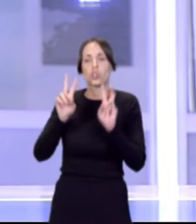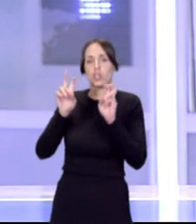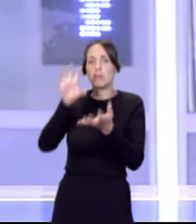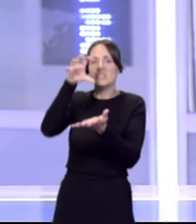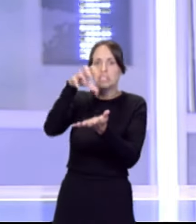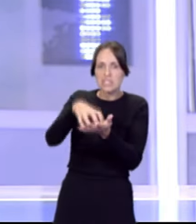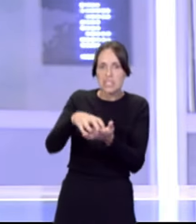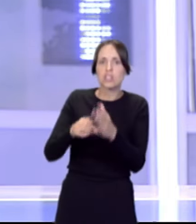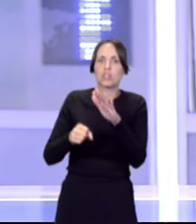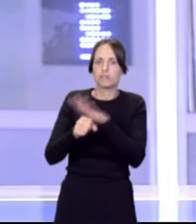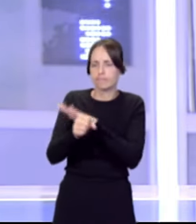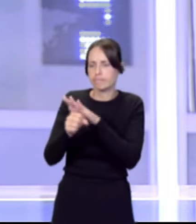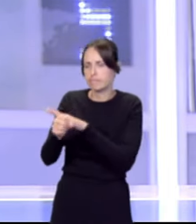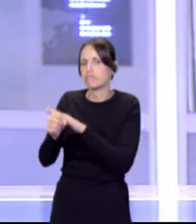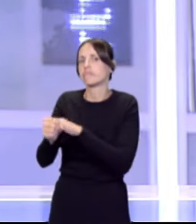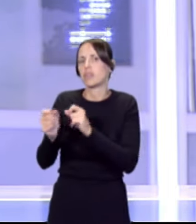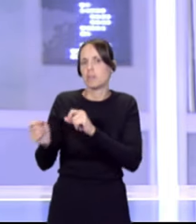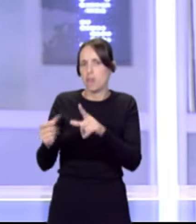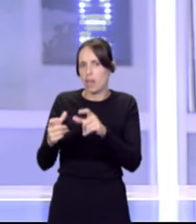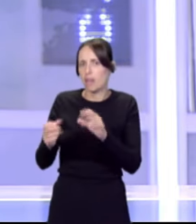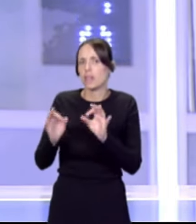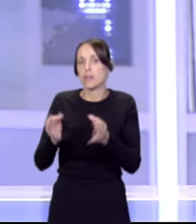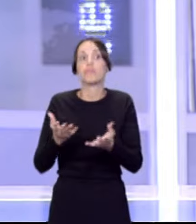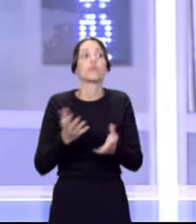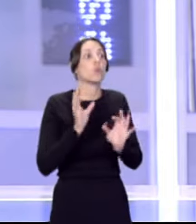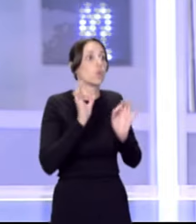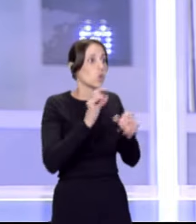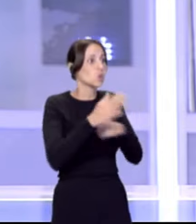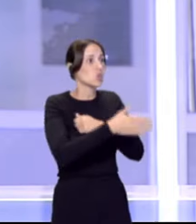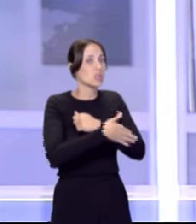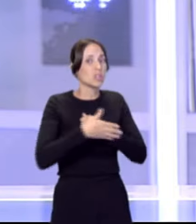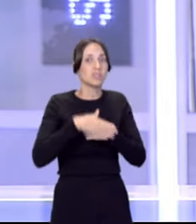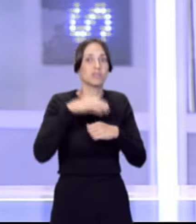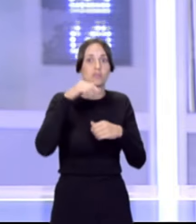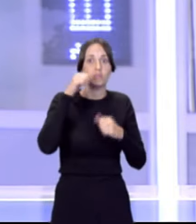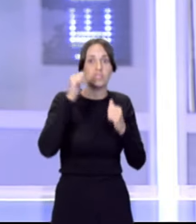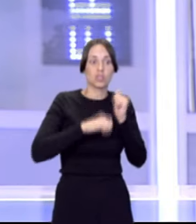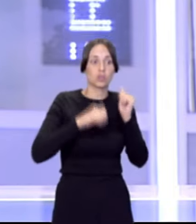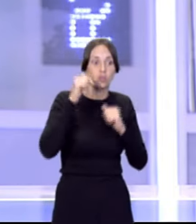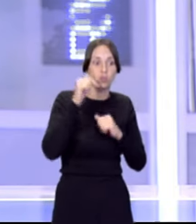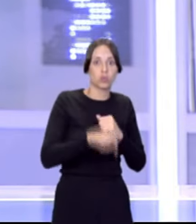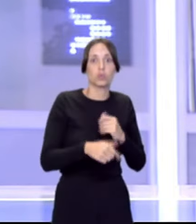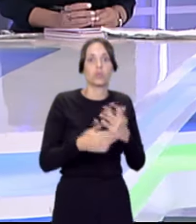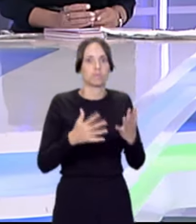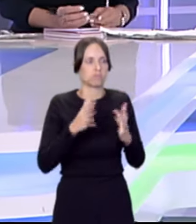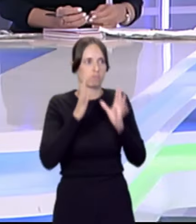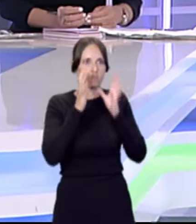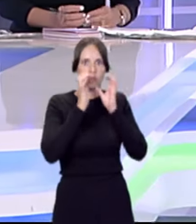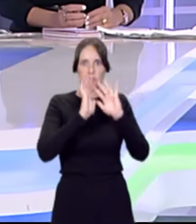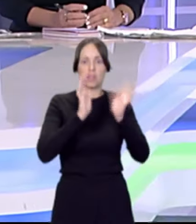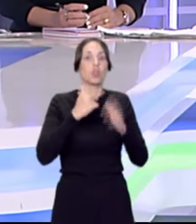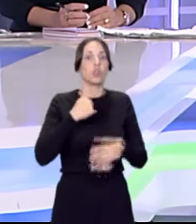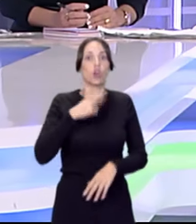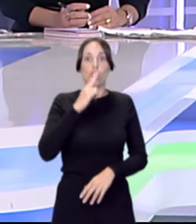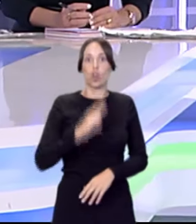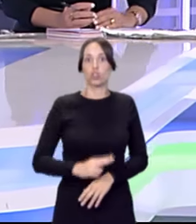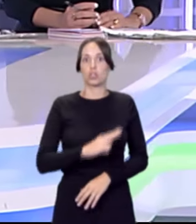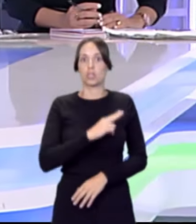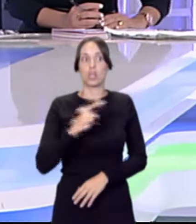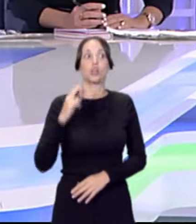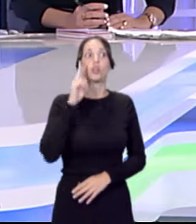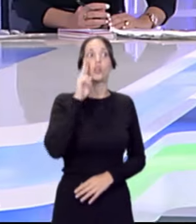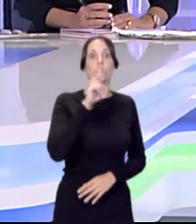Claro, los centros de los recursos, que sigue llegando al puerto de La Restinga. Y a mí esta imagen me parece tremenda. Yo he estado presente allí en Los Cristianos y he visto la imagen, ¿no?